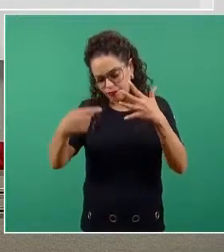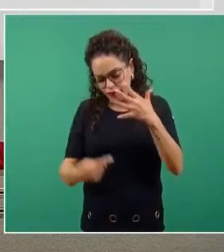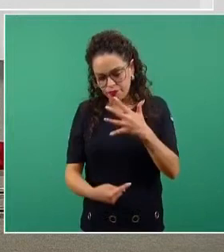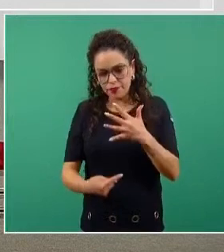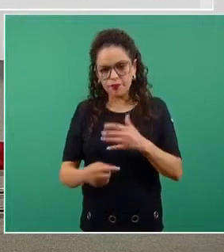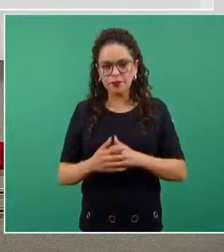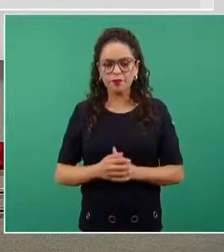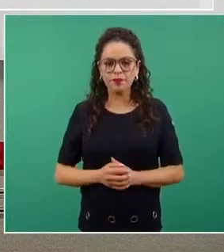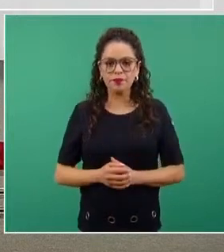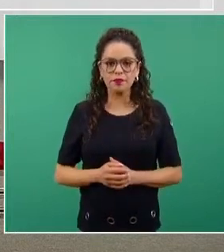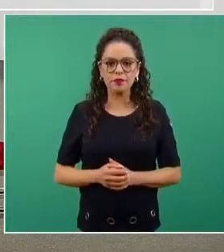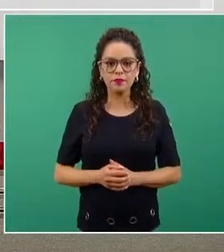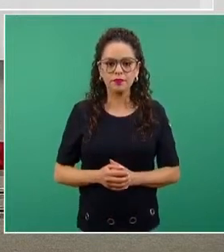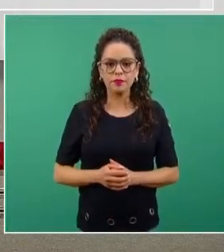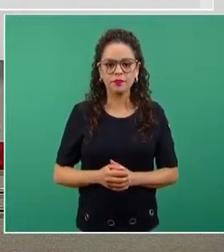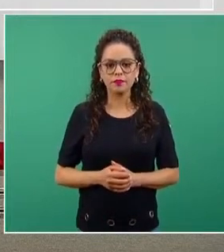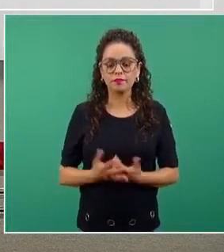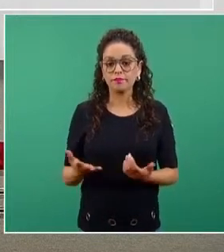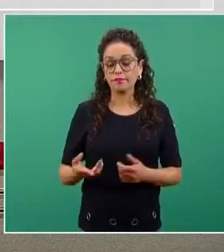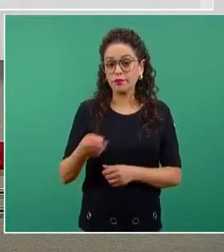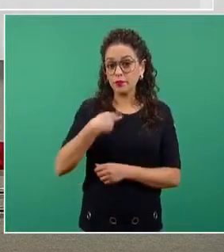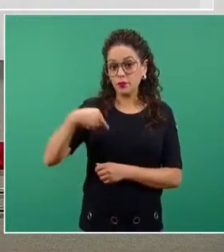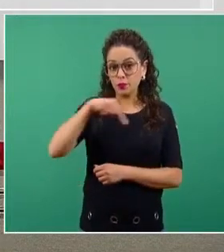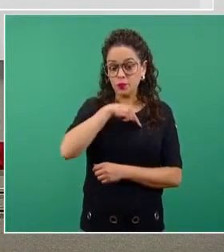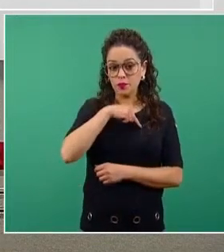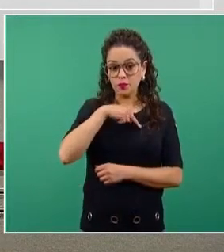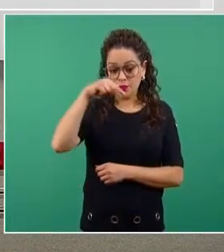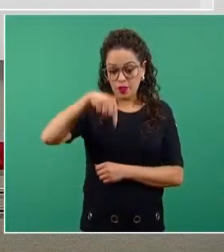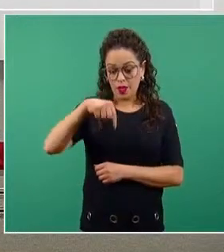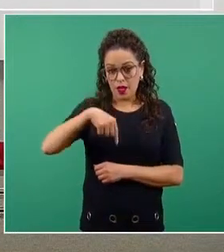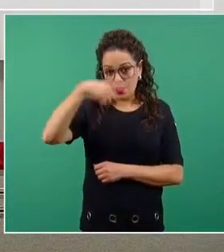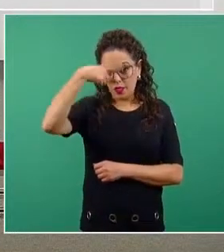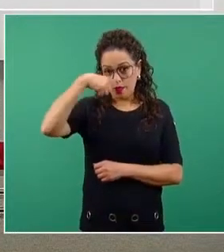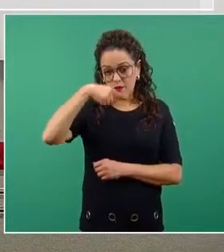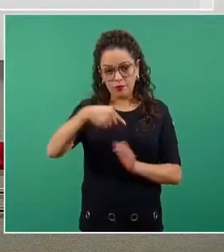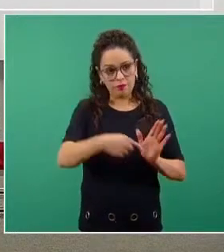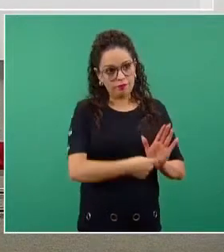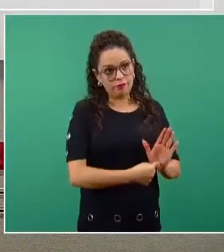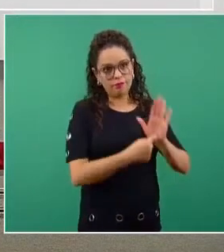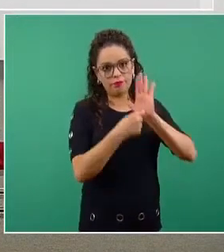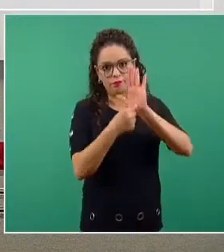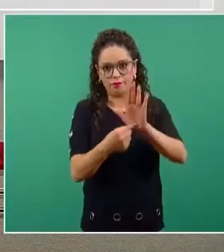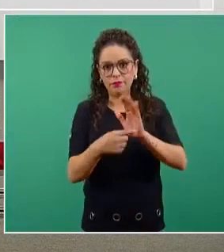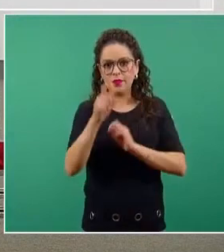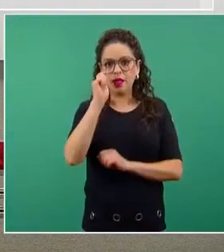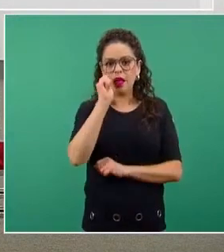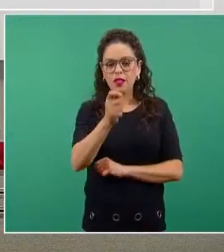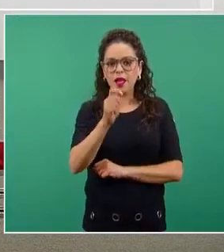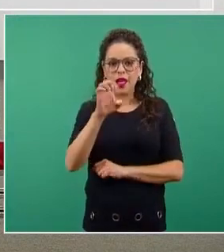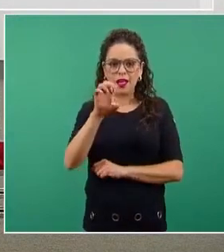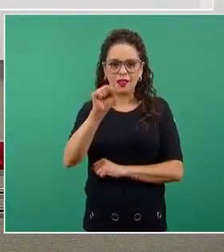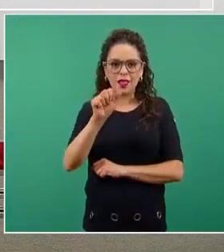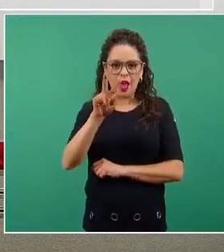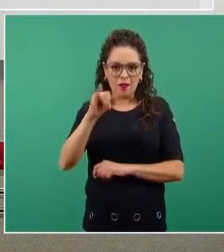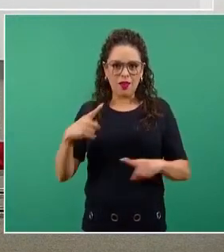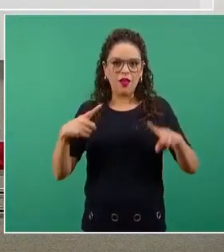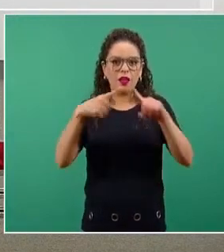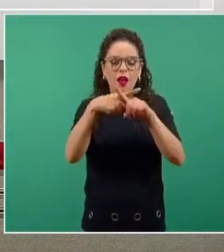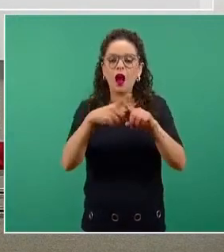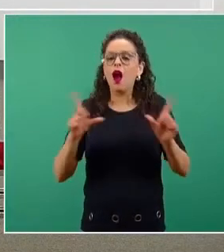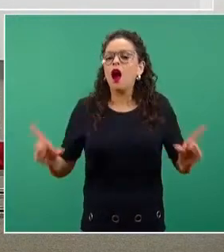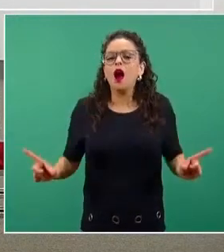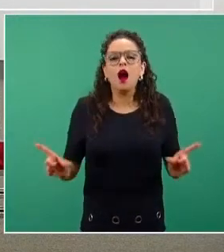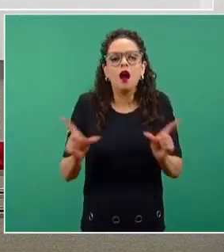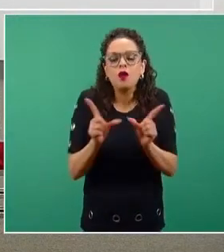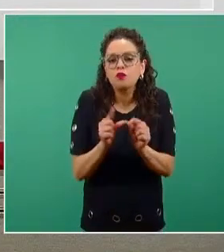llevando a cabo. Obviamente lo que nosotros presentamos todas las noches en la actualización de los ESAVIS es solamente un resumen muy puntual